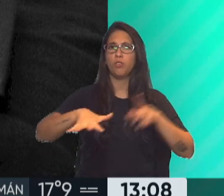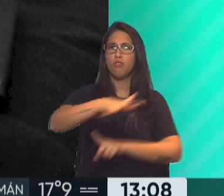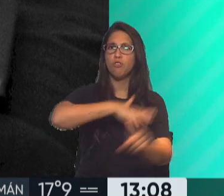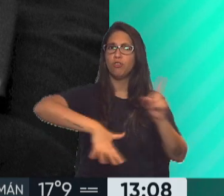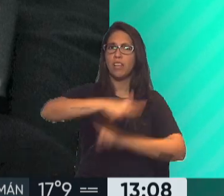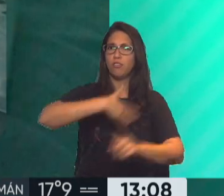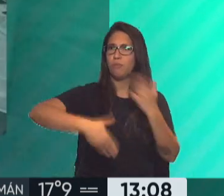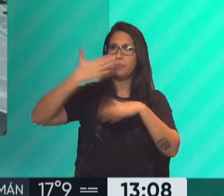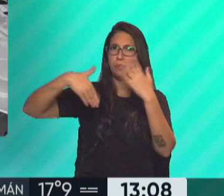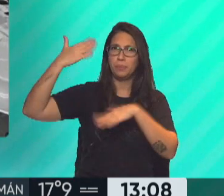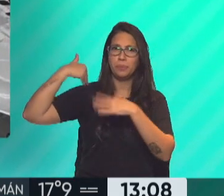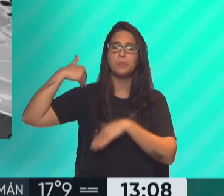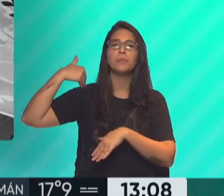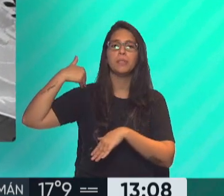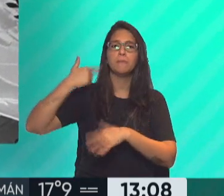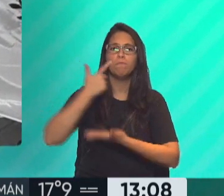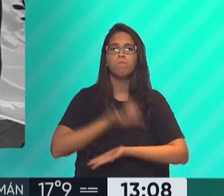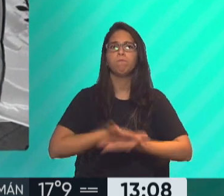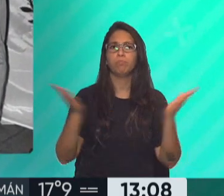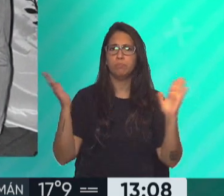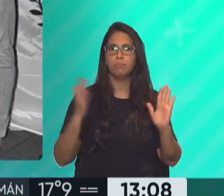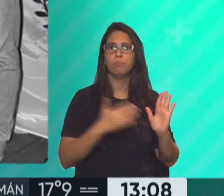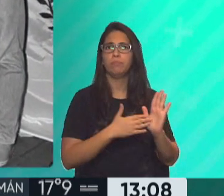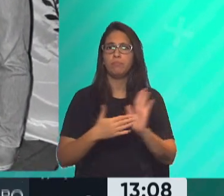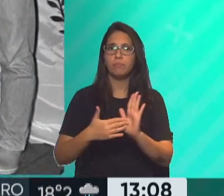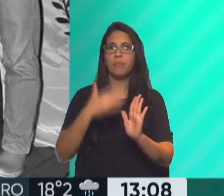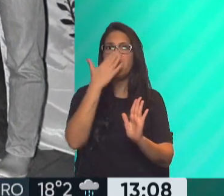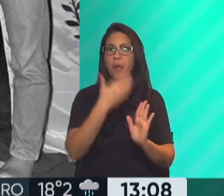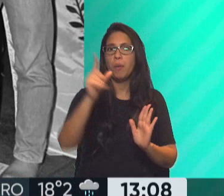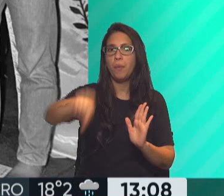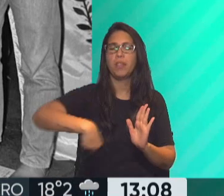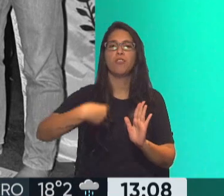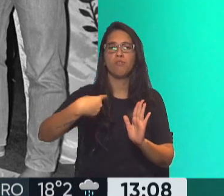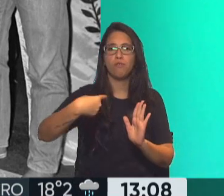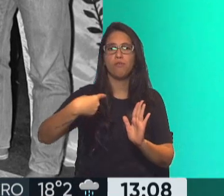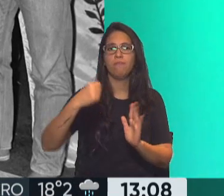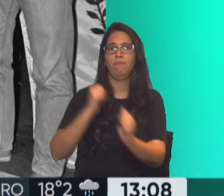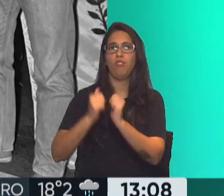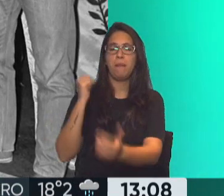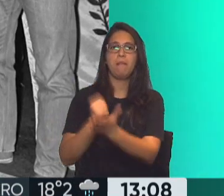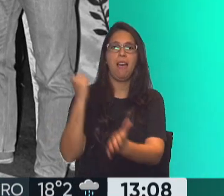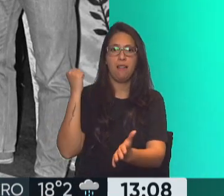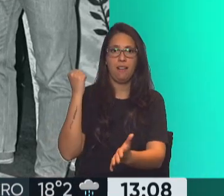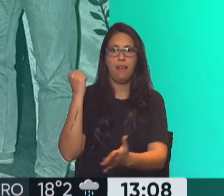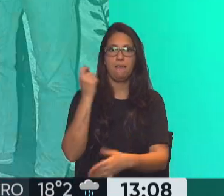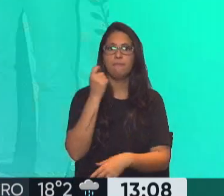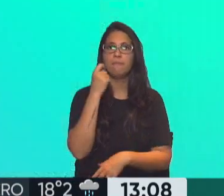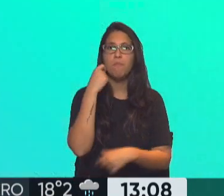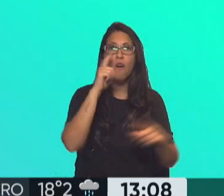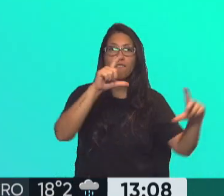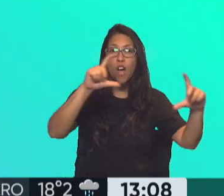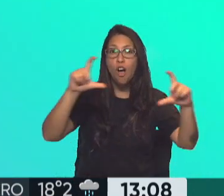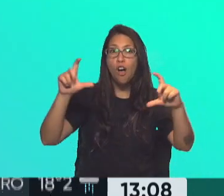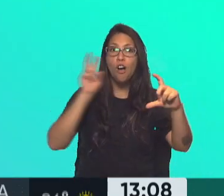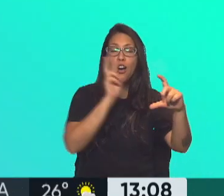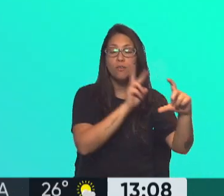ambiente de esta época pasada que fue determinante en el posterior curso de la historia. Estamos viendo un material que,